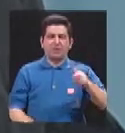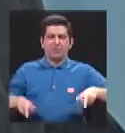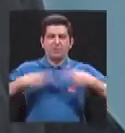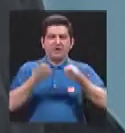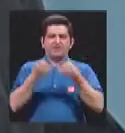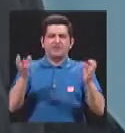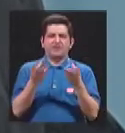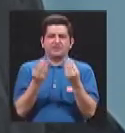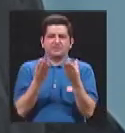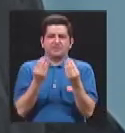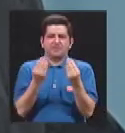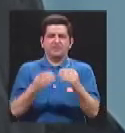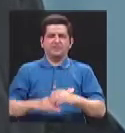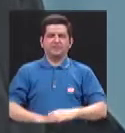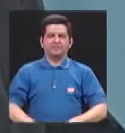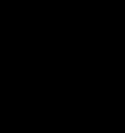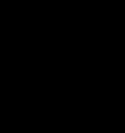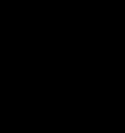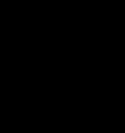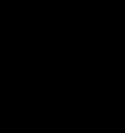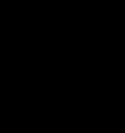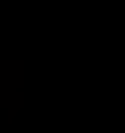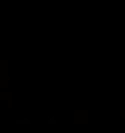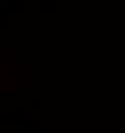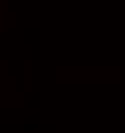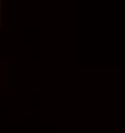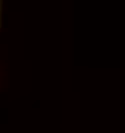Una vida sin miedo.